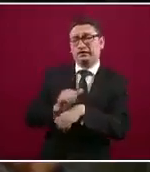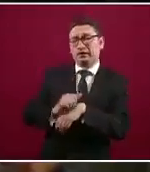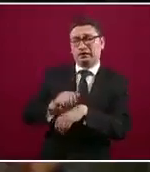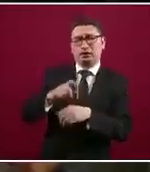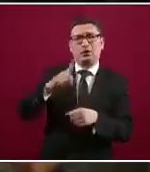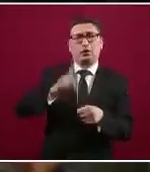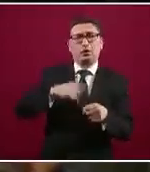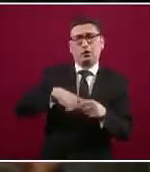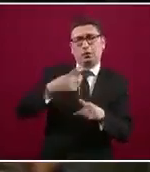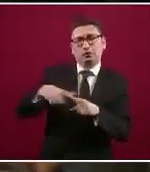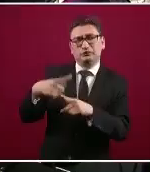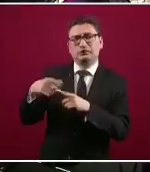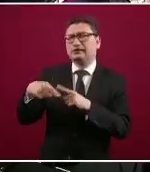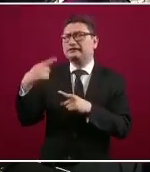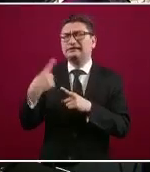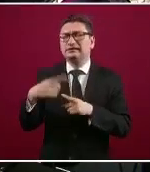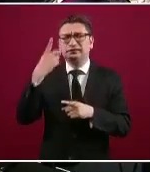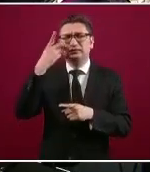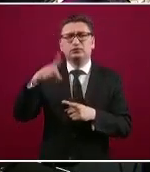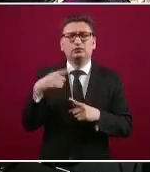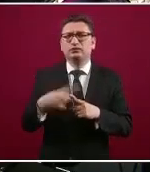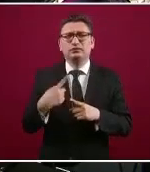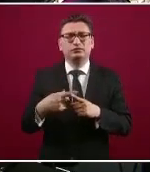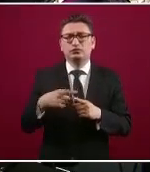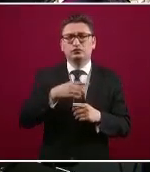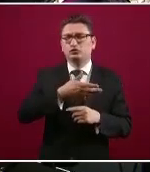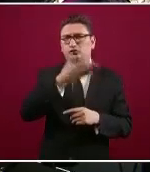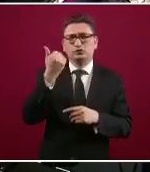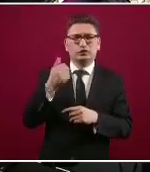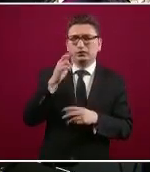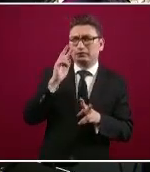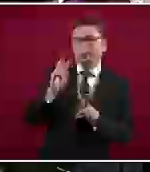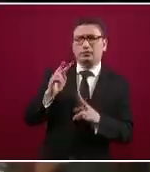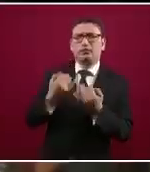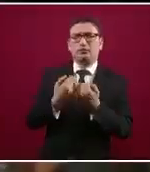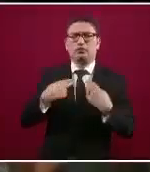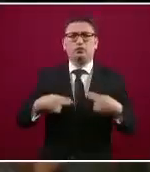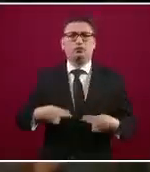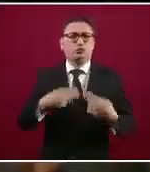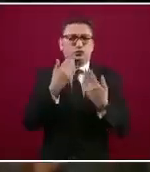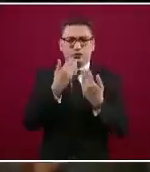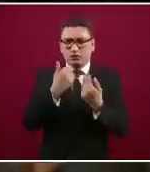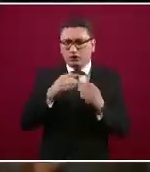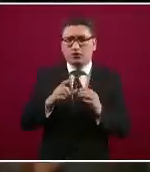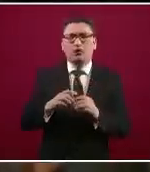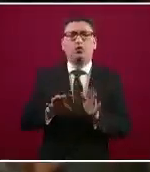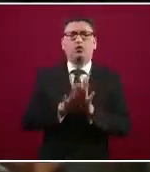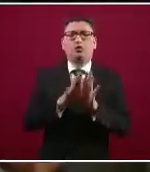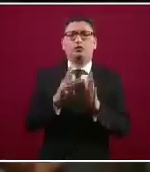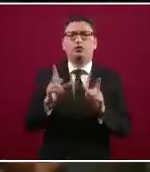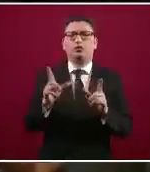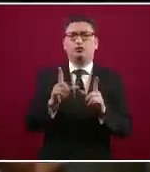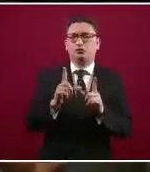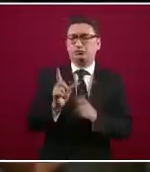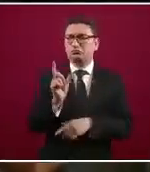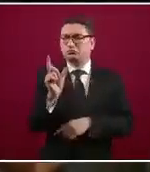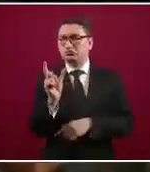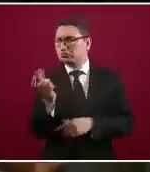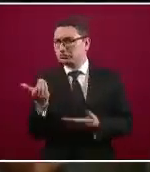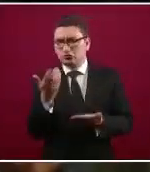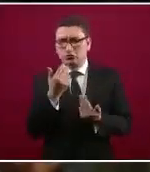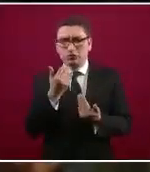pertenecen ni quiénes son, porque no están debidamente uniformados o acreditados con alguna credencial